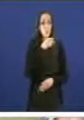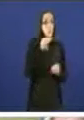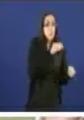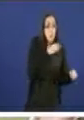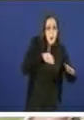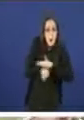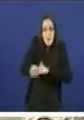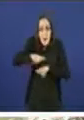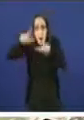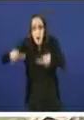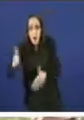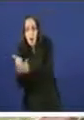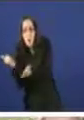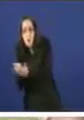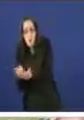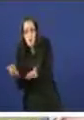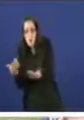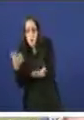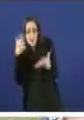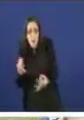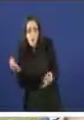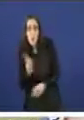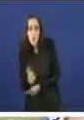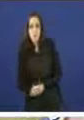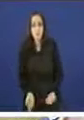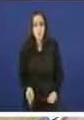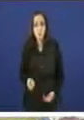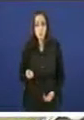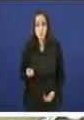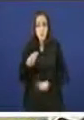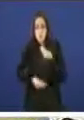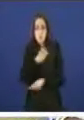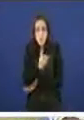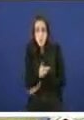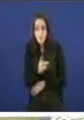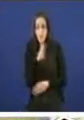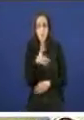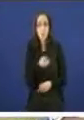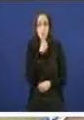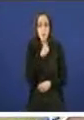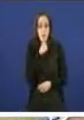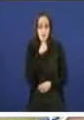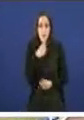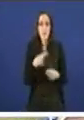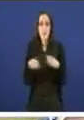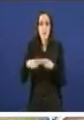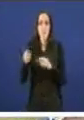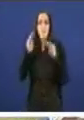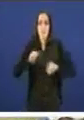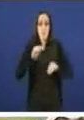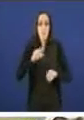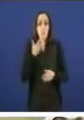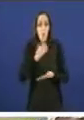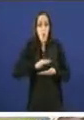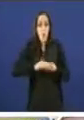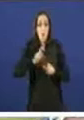realidade ese proxecto. Non é unha realidade porque neste curso aínda está agora as actividades formativas. Non se están empregando os ordenadores como se